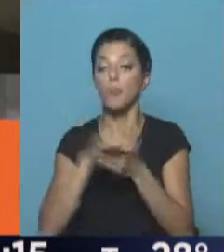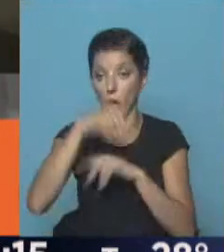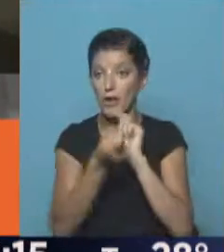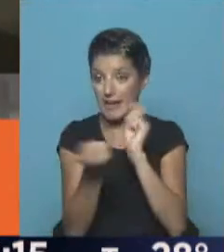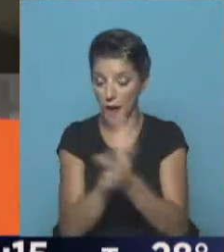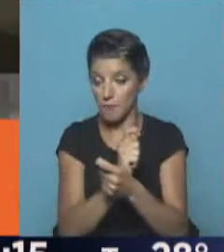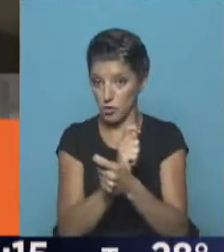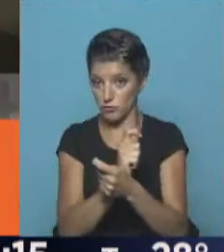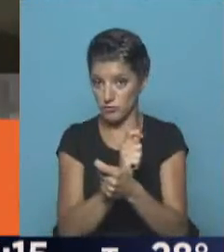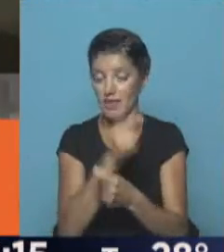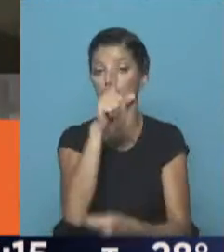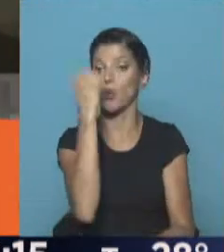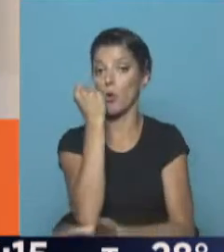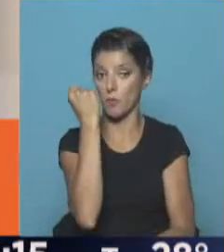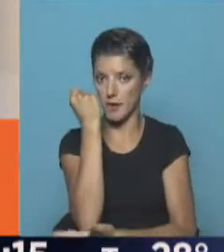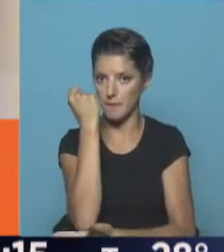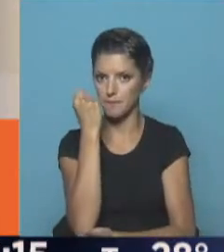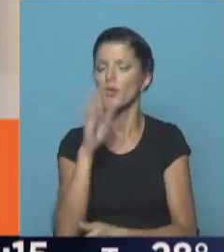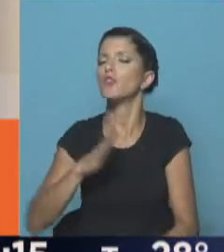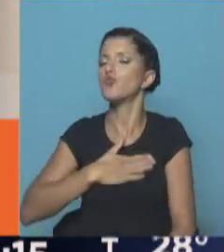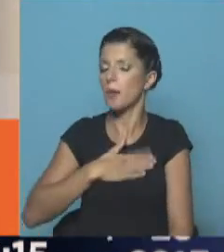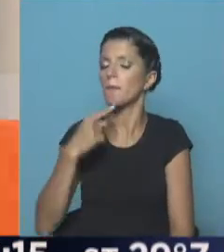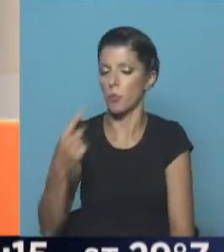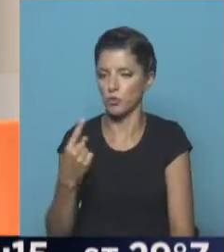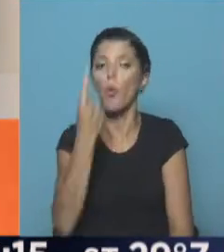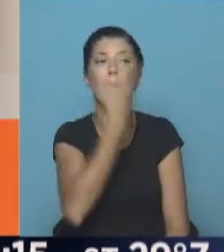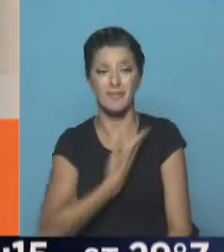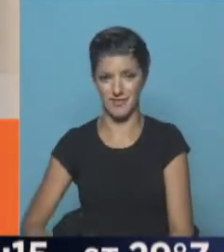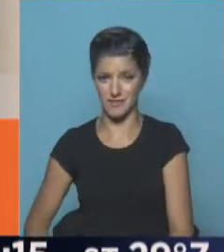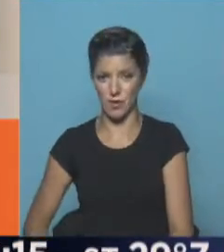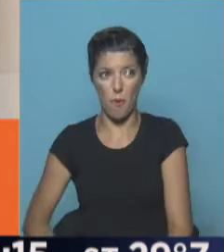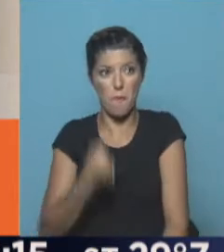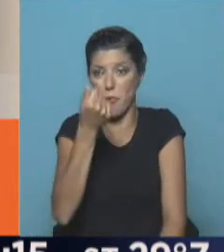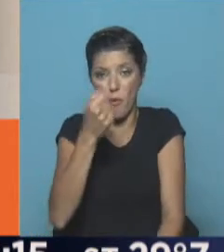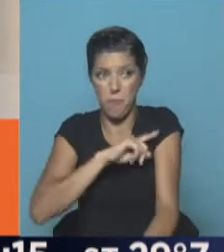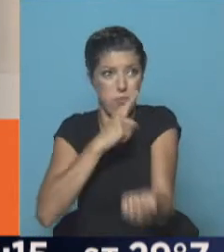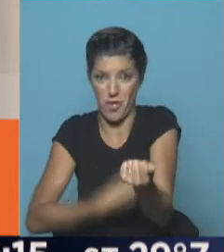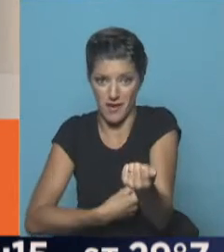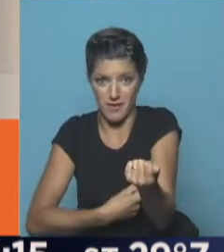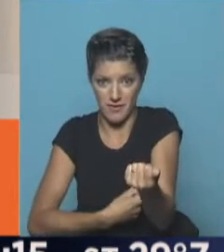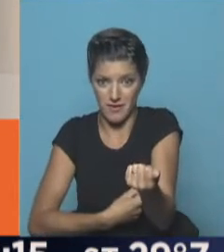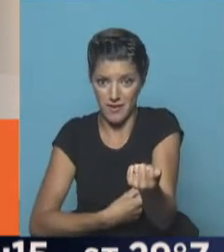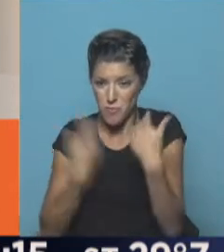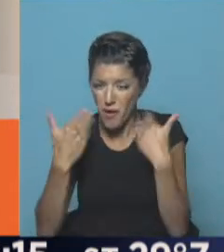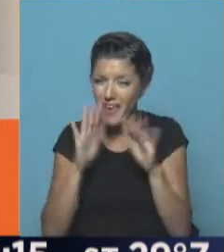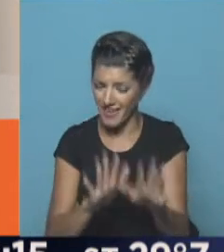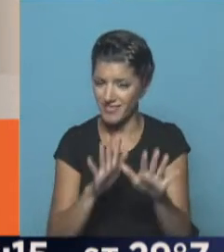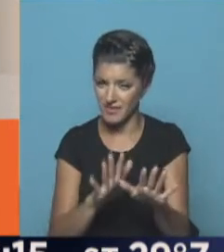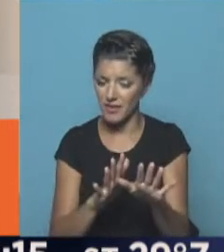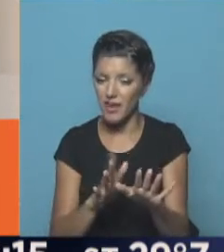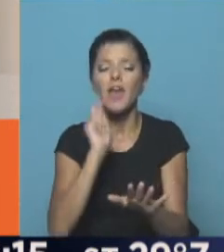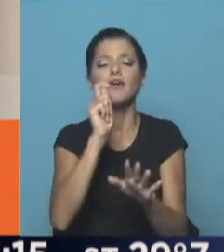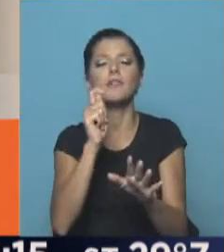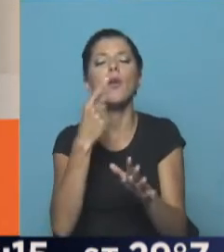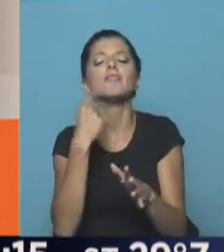rápidamente en la economía brasileña un presidente con tan poco poder puede hacer esto o cuál es el respaldo que tiene temer cuáles son los intereses